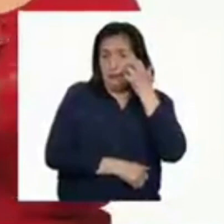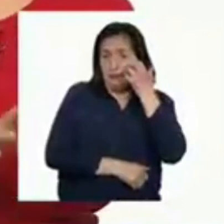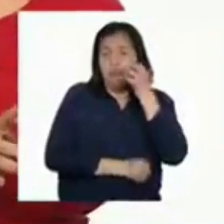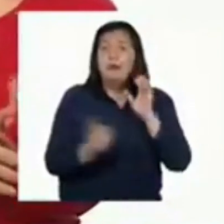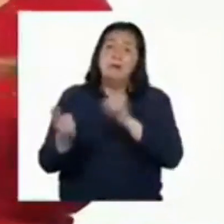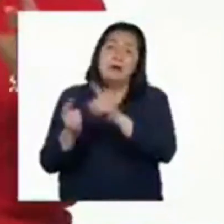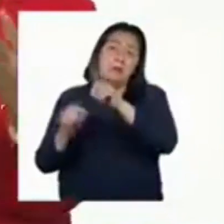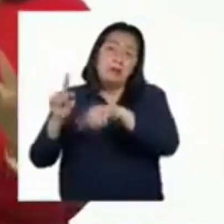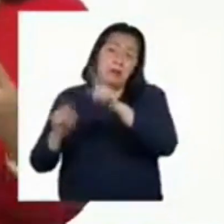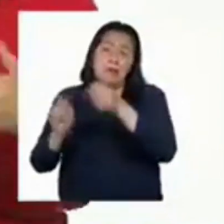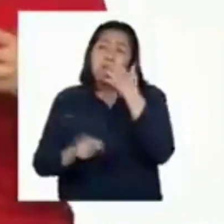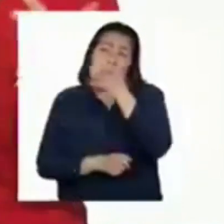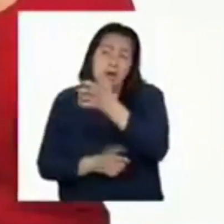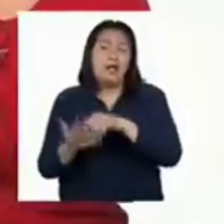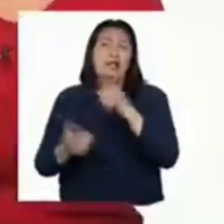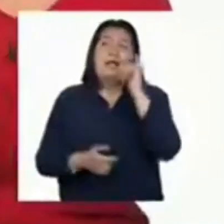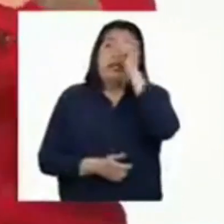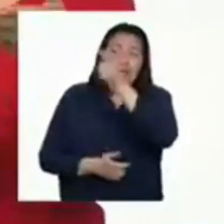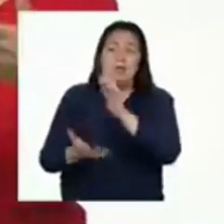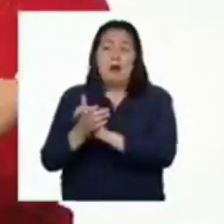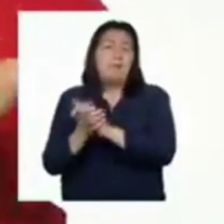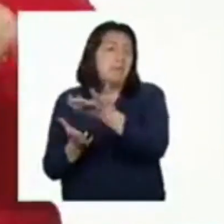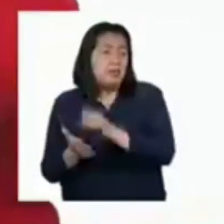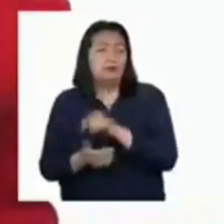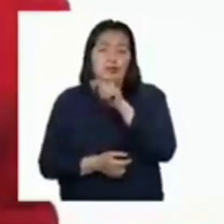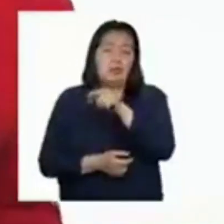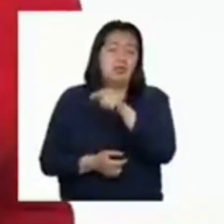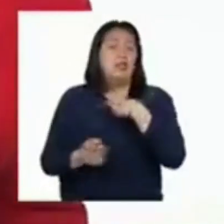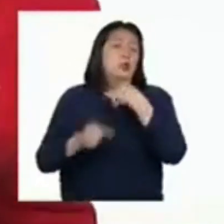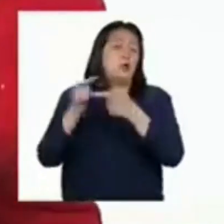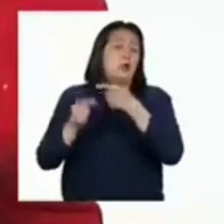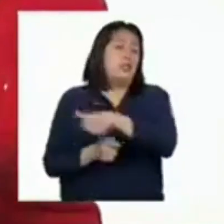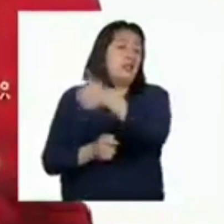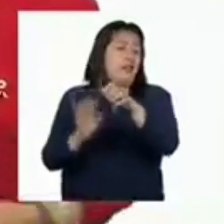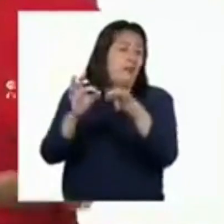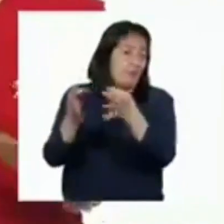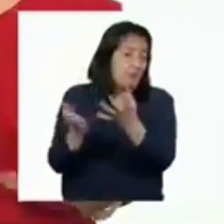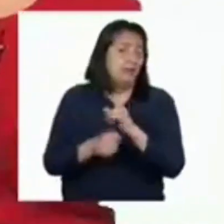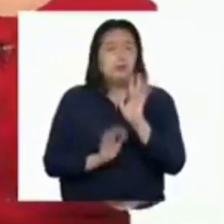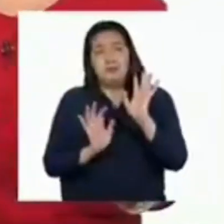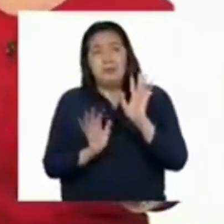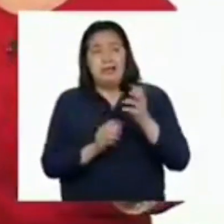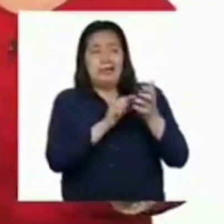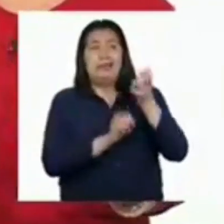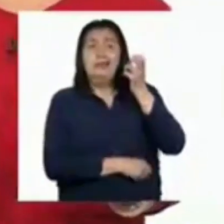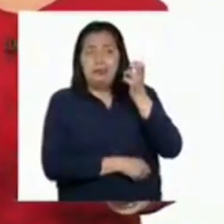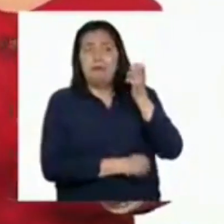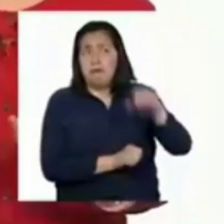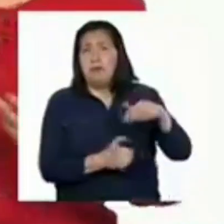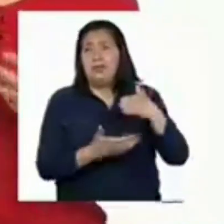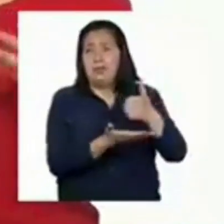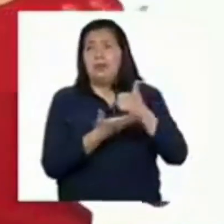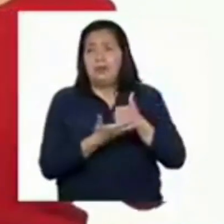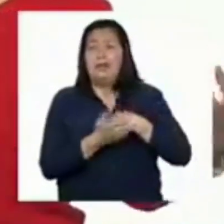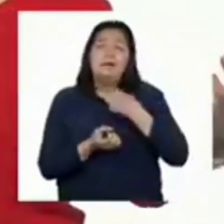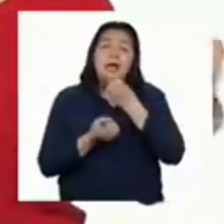con nuestros primos, tíos, amigos y que ellos les cuenten a sus familias. El medio telefónico podría ayudar a